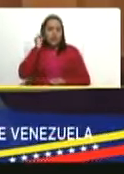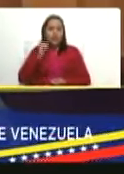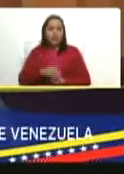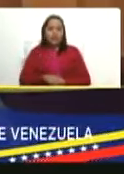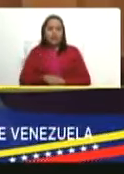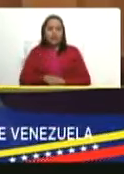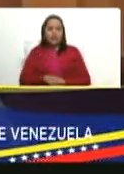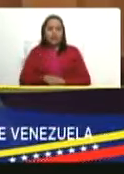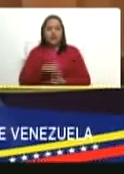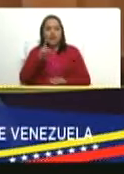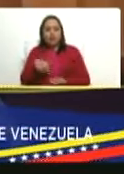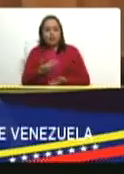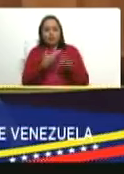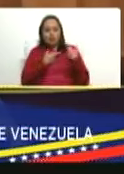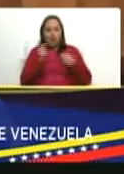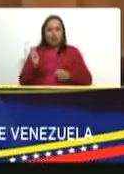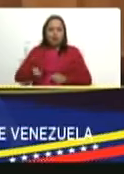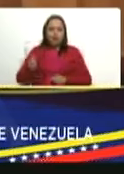magistrada